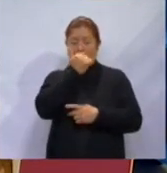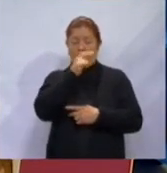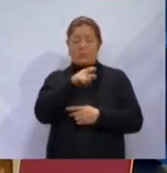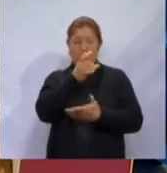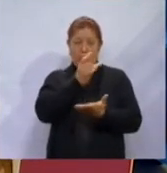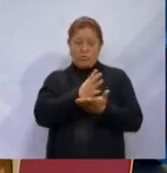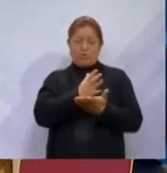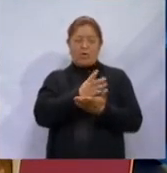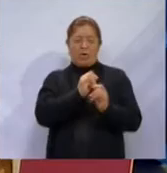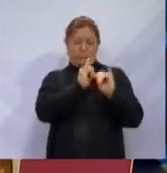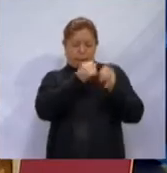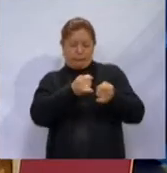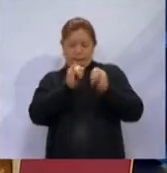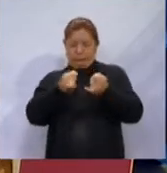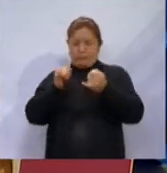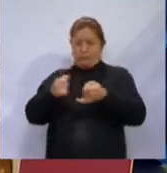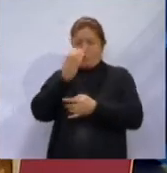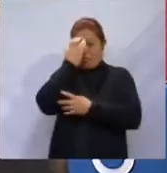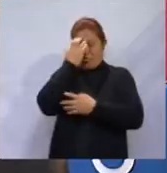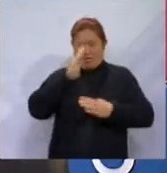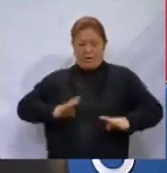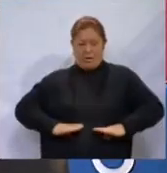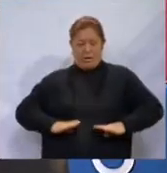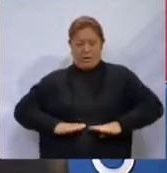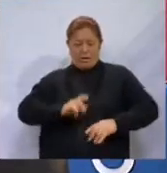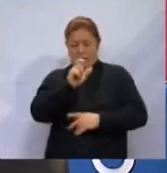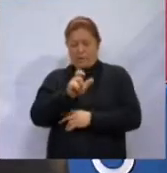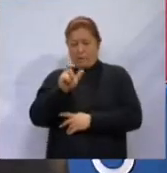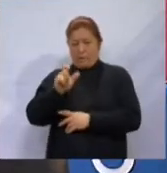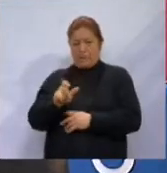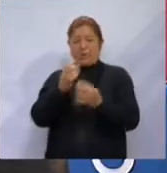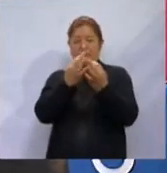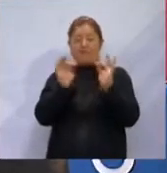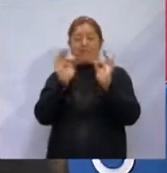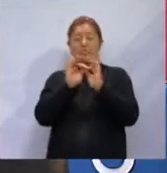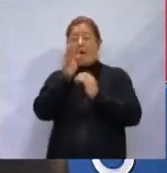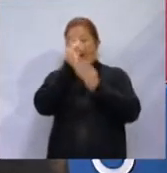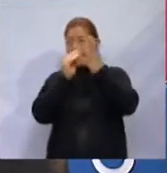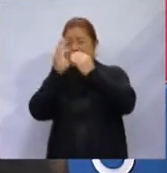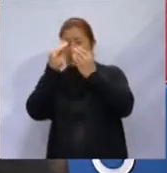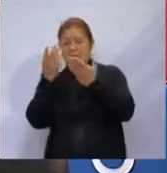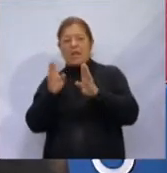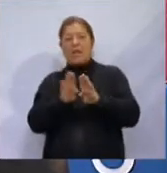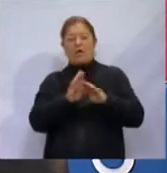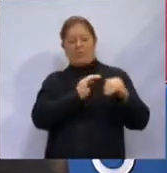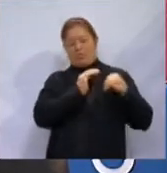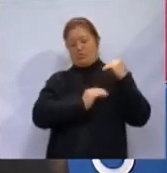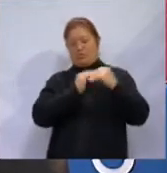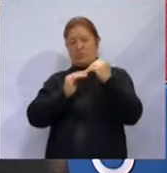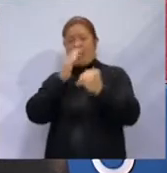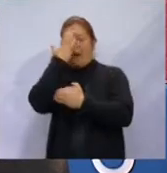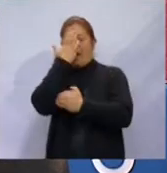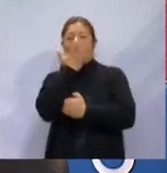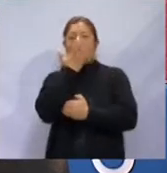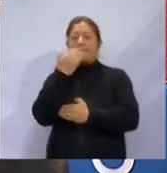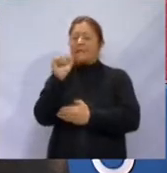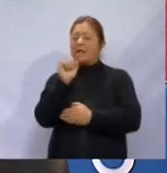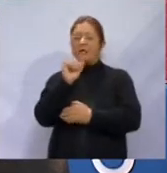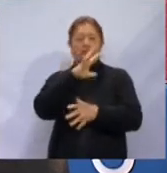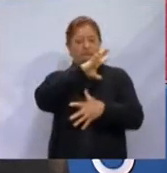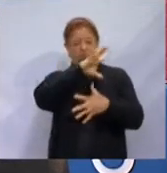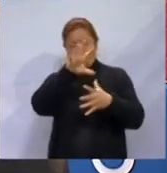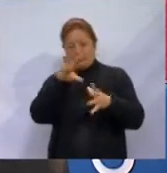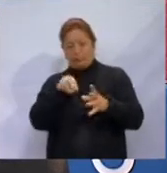conocer sus características, sus formas de aprender, sus estilos, sus ritmos, sus habilidades. Todo eso